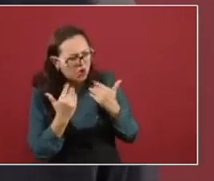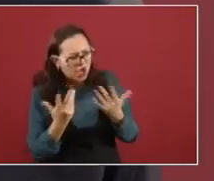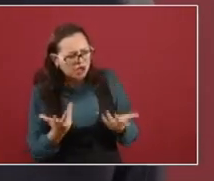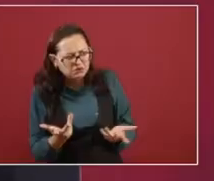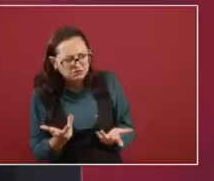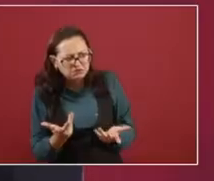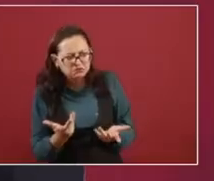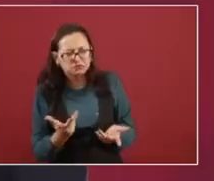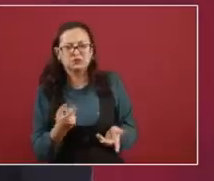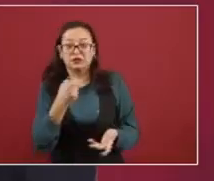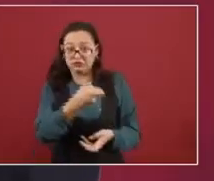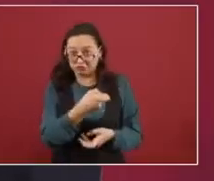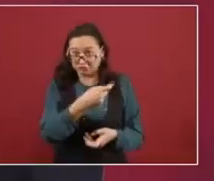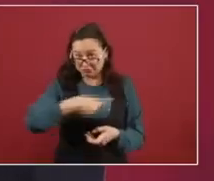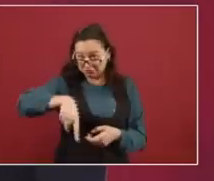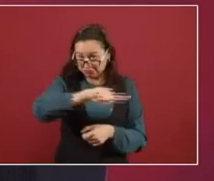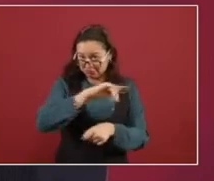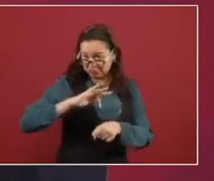ningún movimiento,